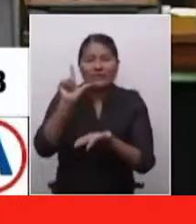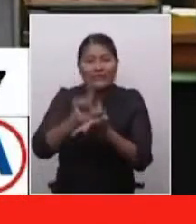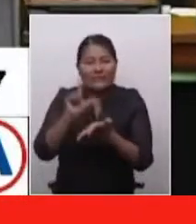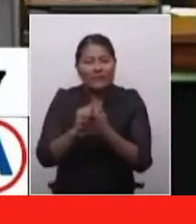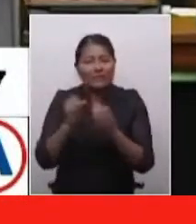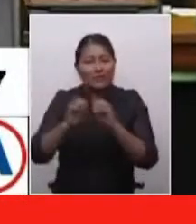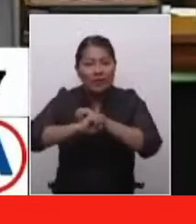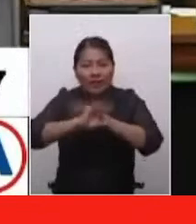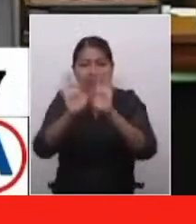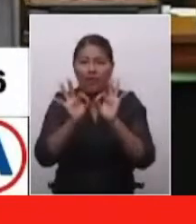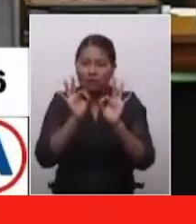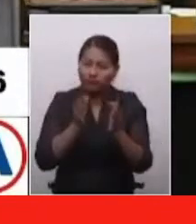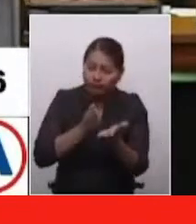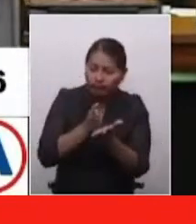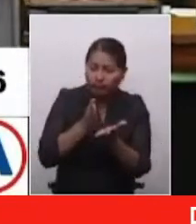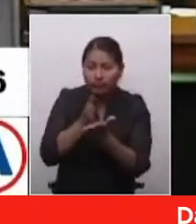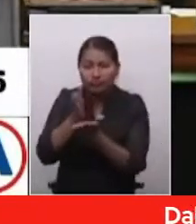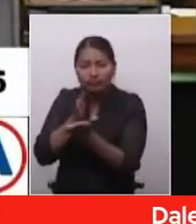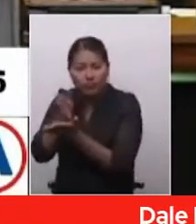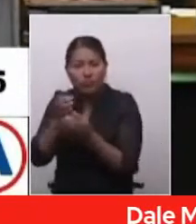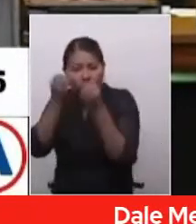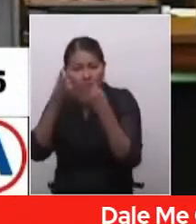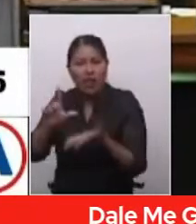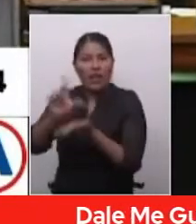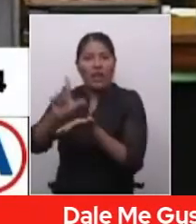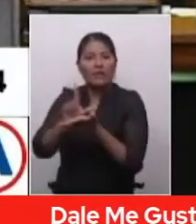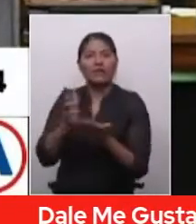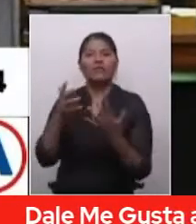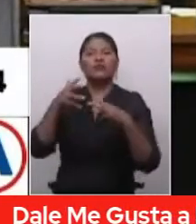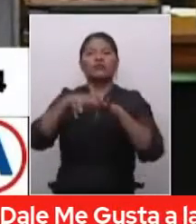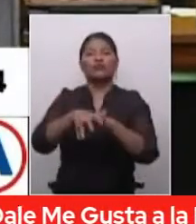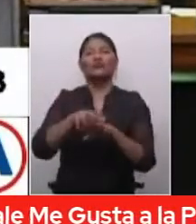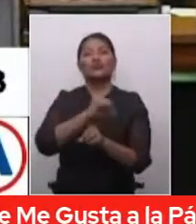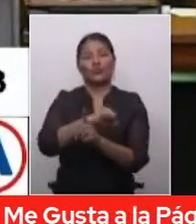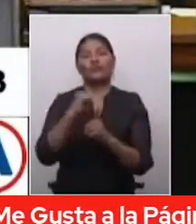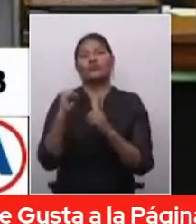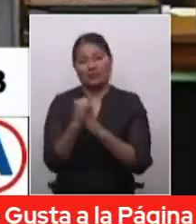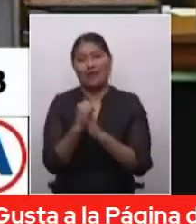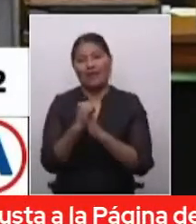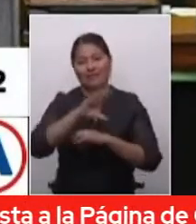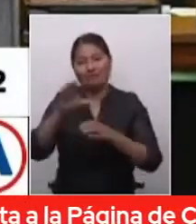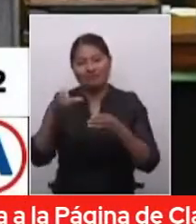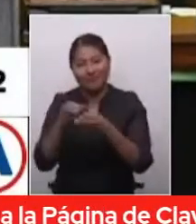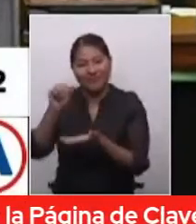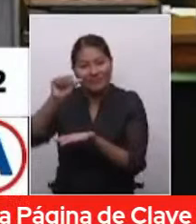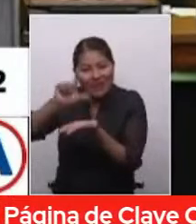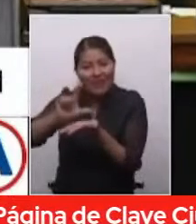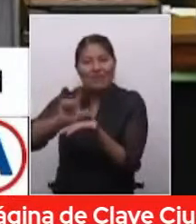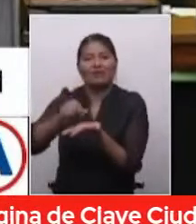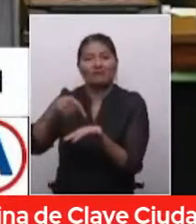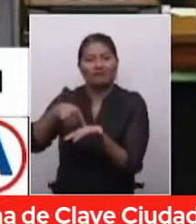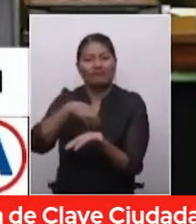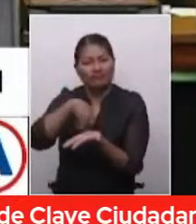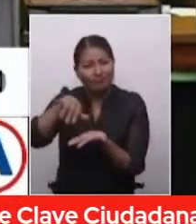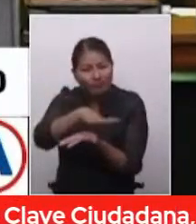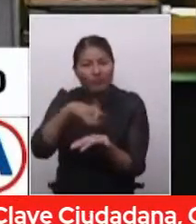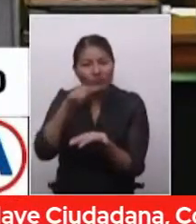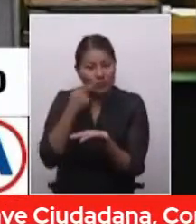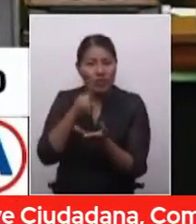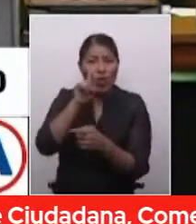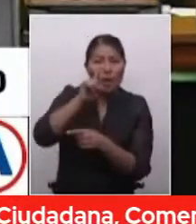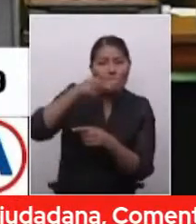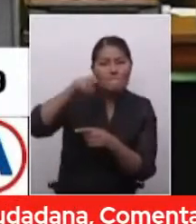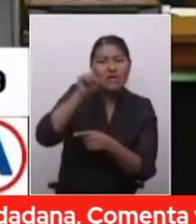con transparencia, una Lima pujante, una Lima con inclusión social. Y por eso hemos prometido y lo vamos a cumplir,